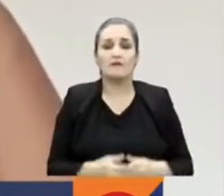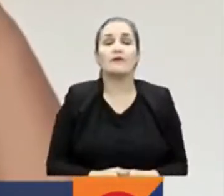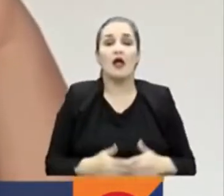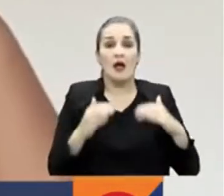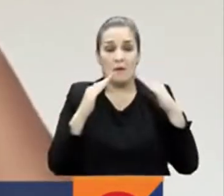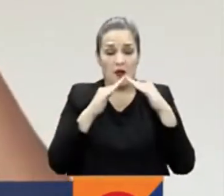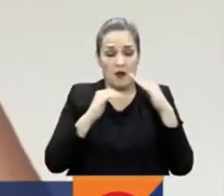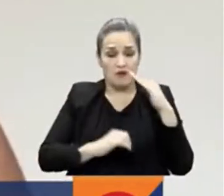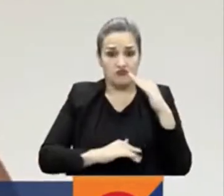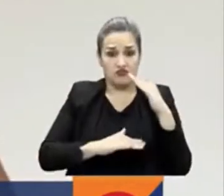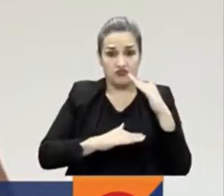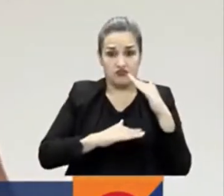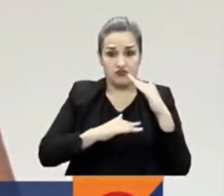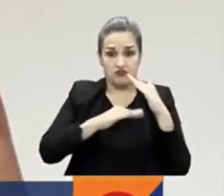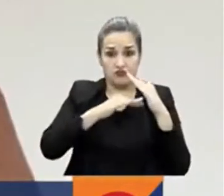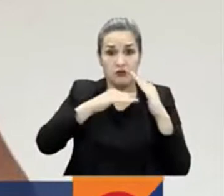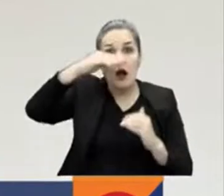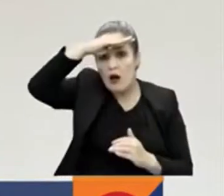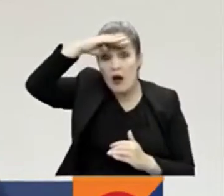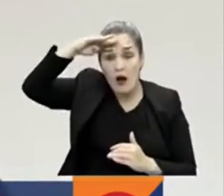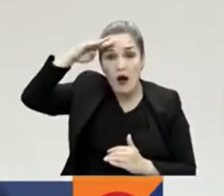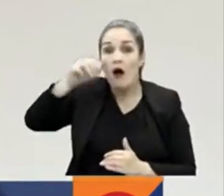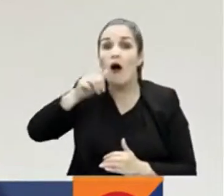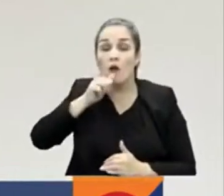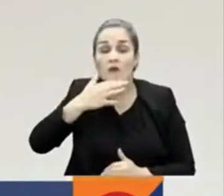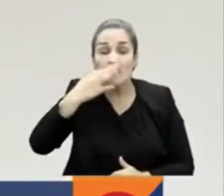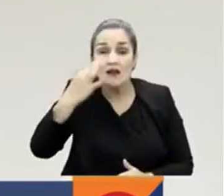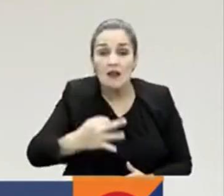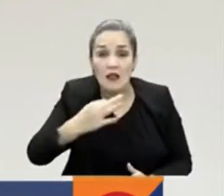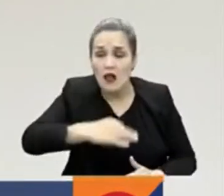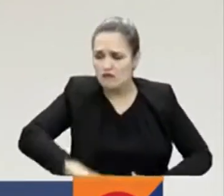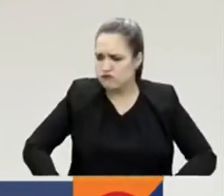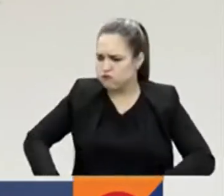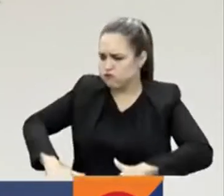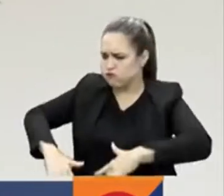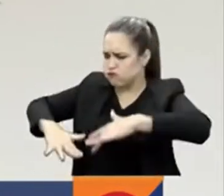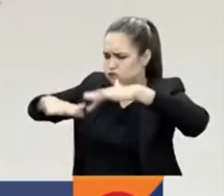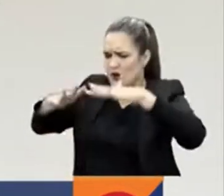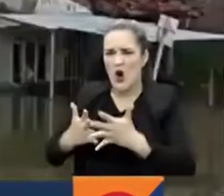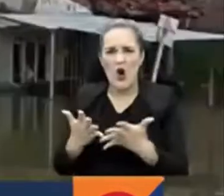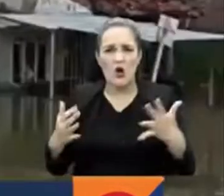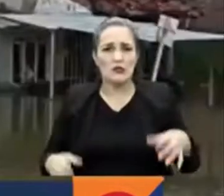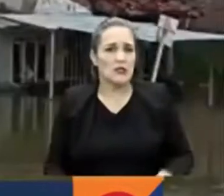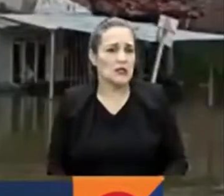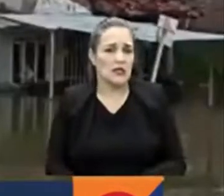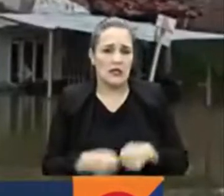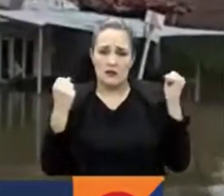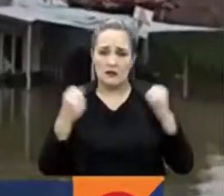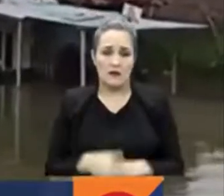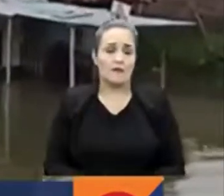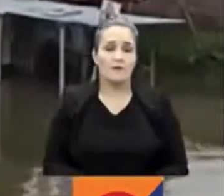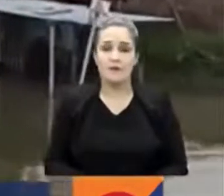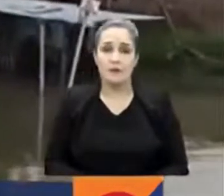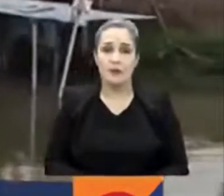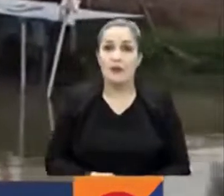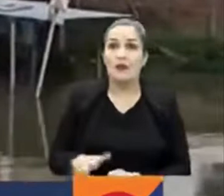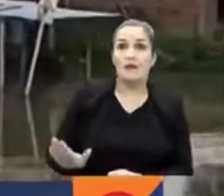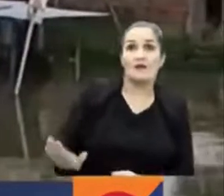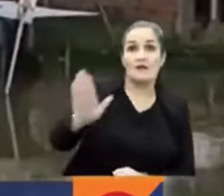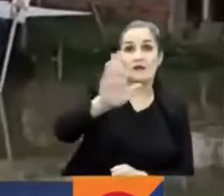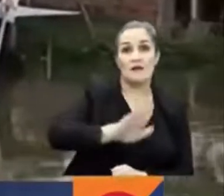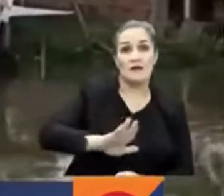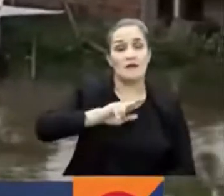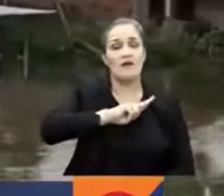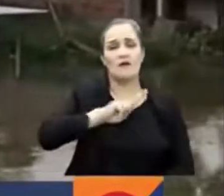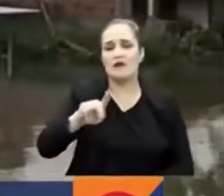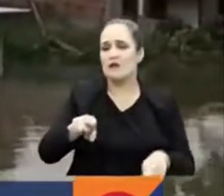nos llegaba el agua como hasta por acá, se dañaron todas las cosas, no quedamos con nada. A nivel departamental también se registraron